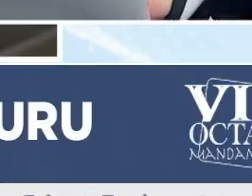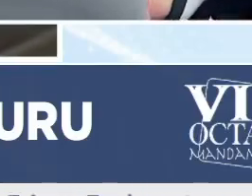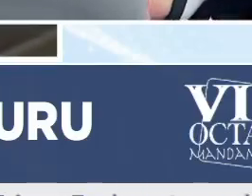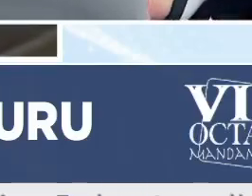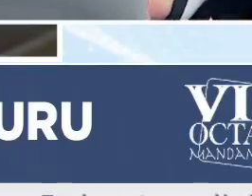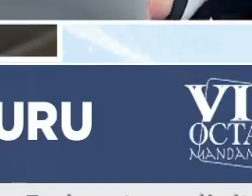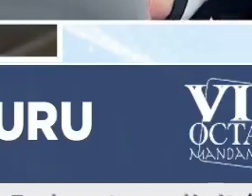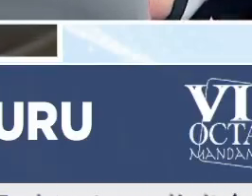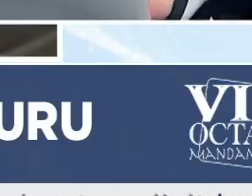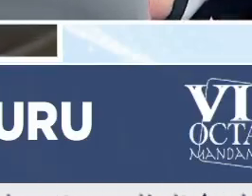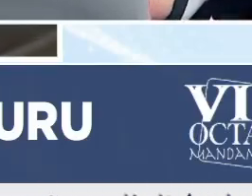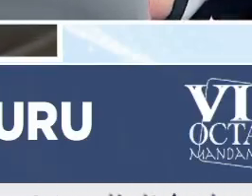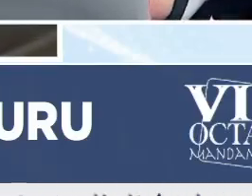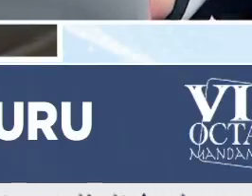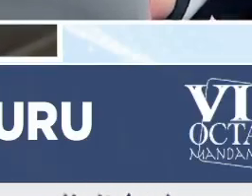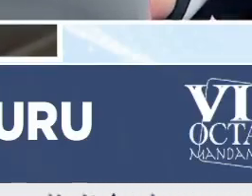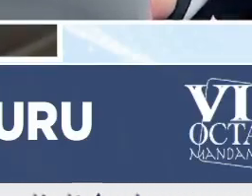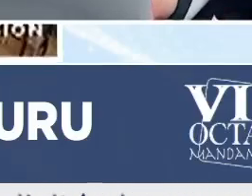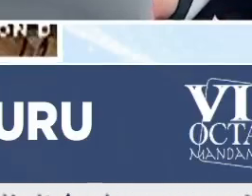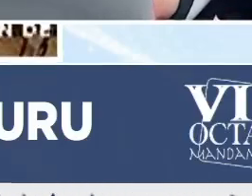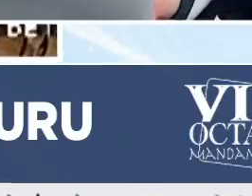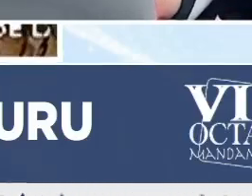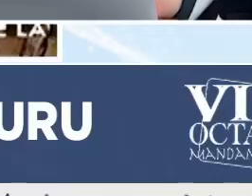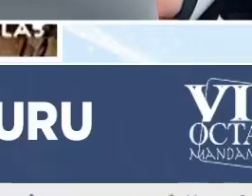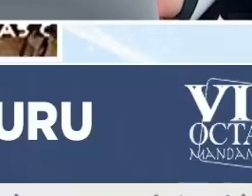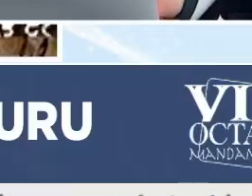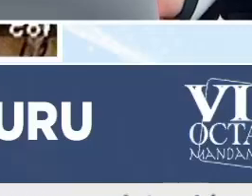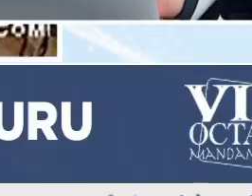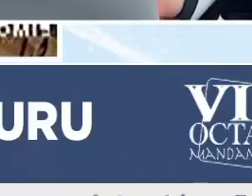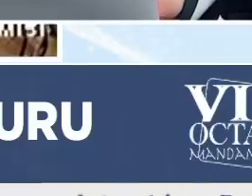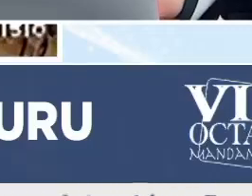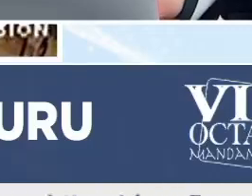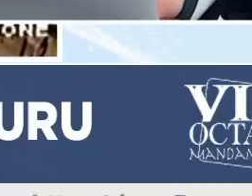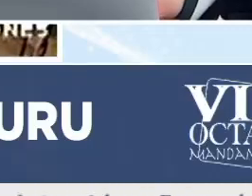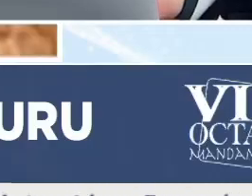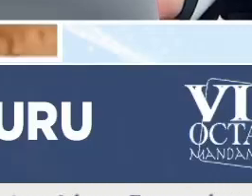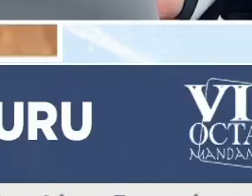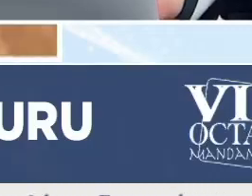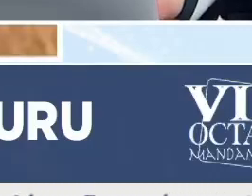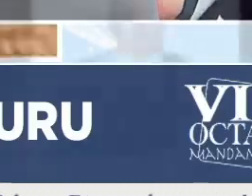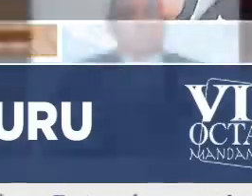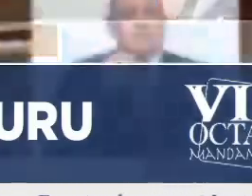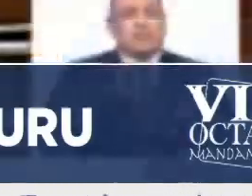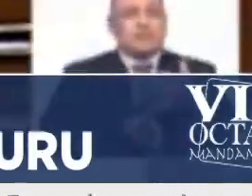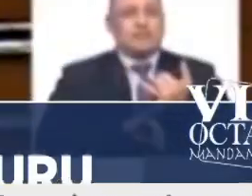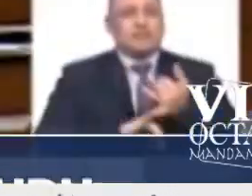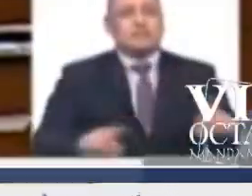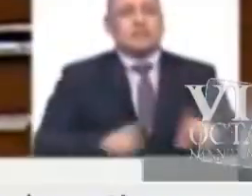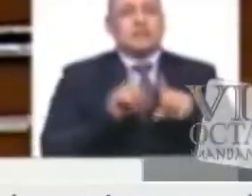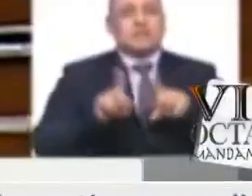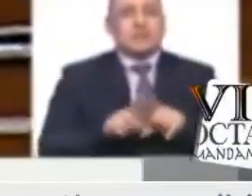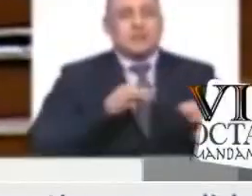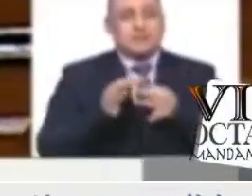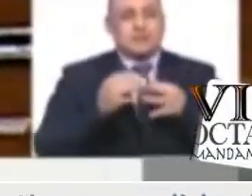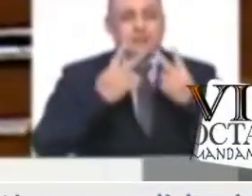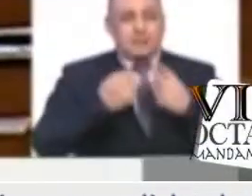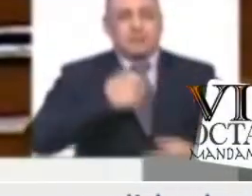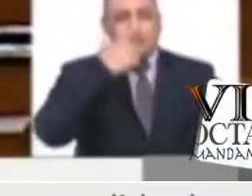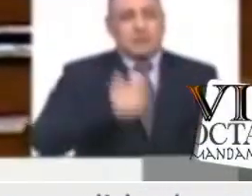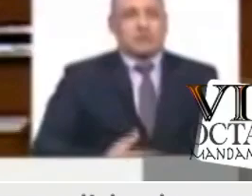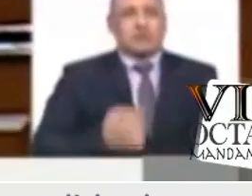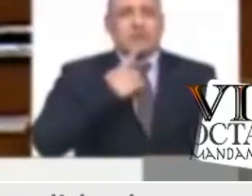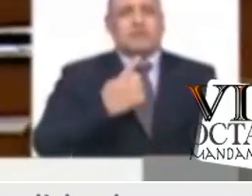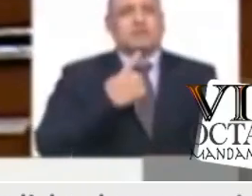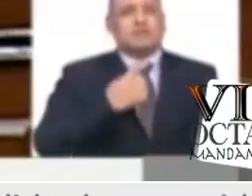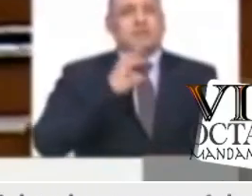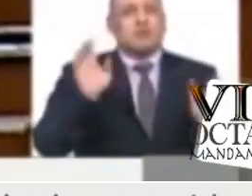lujuriosos, machistas. Mi aprecio y mi solidaridad. ¿No? A ver, lo escuchamos y lo comentamos. Adelante. Y yo, que soy la persona afectada